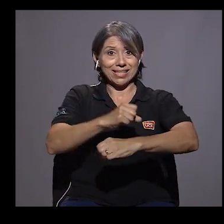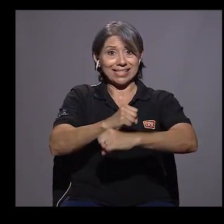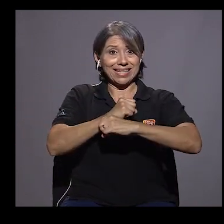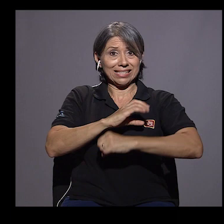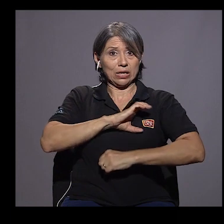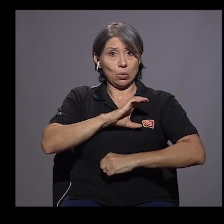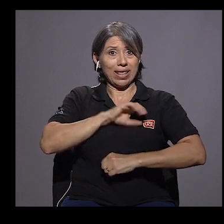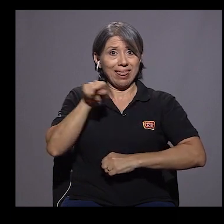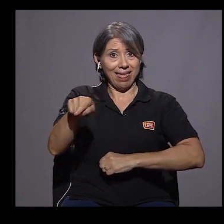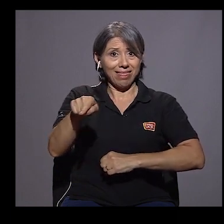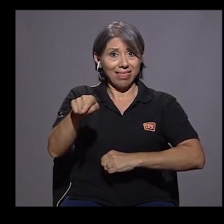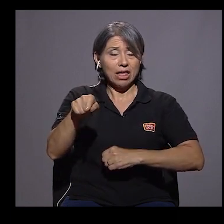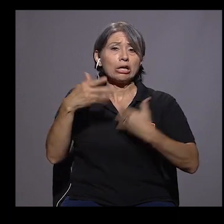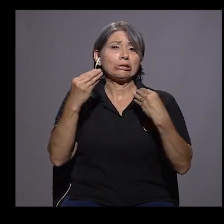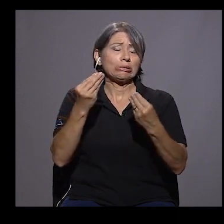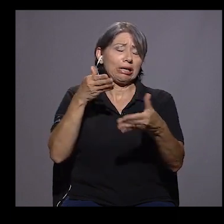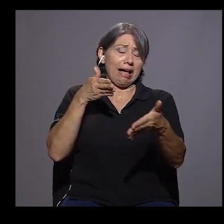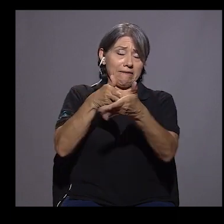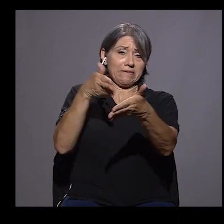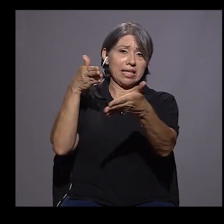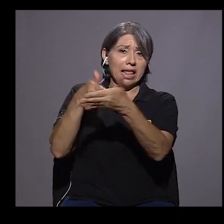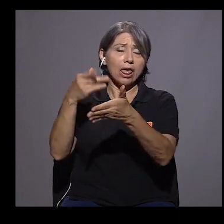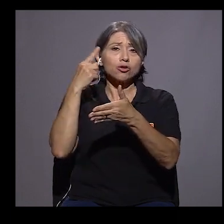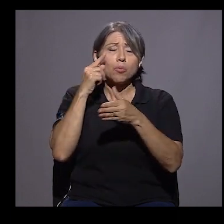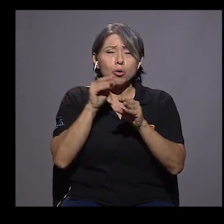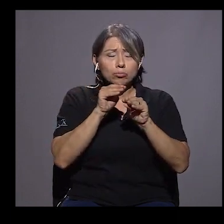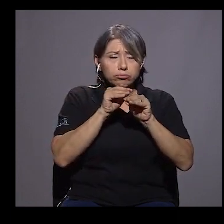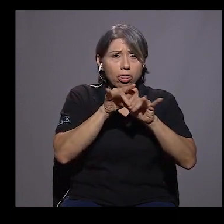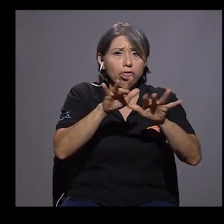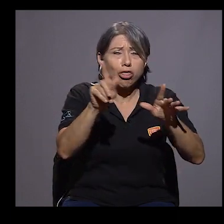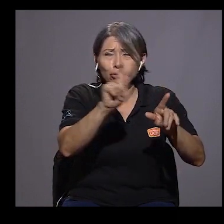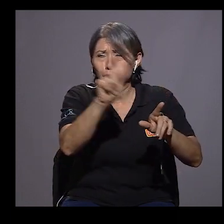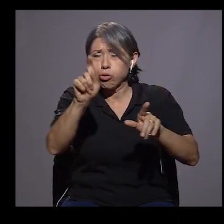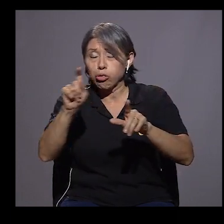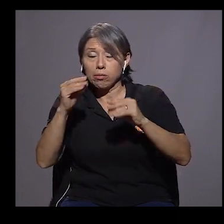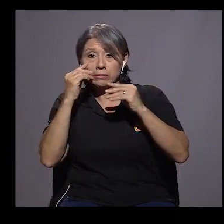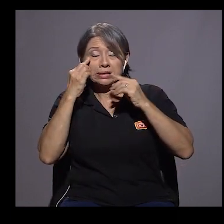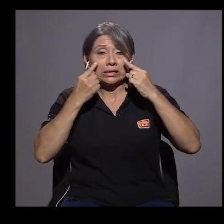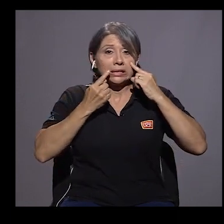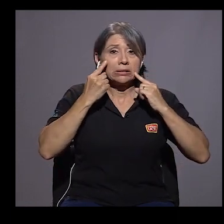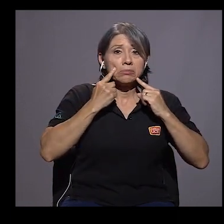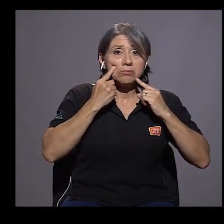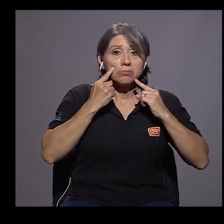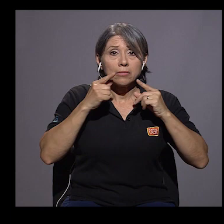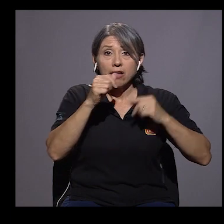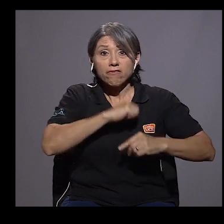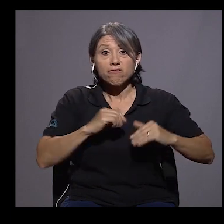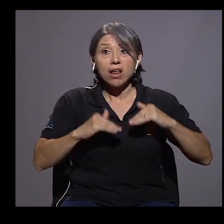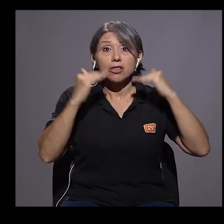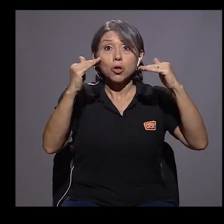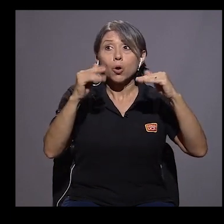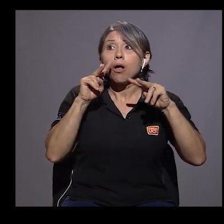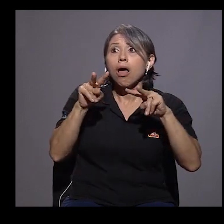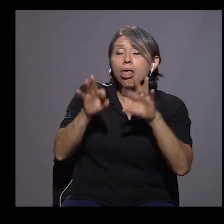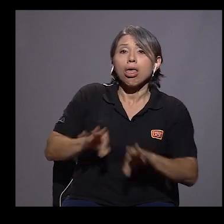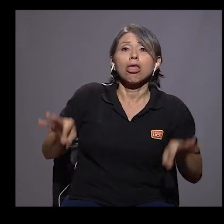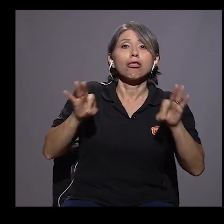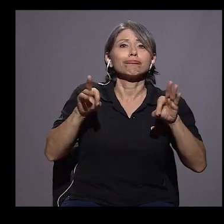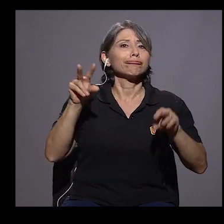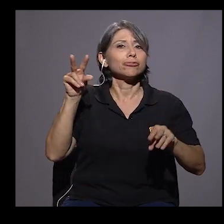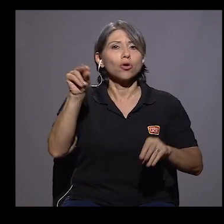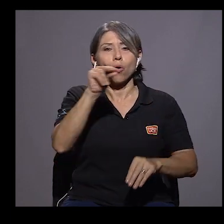seguridad, se vieron altamente afectados por los gases lacrimógenos. ¿Y le importó al rector?